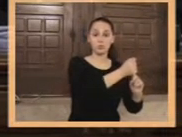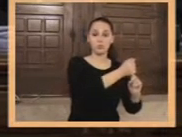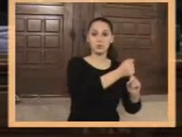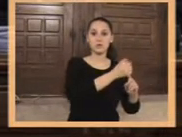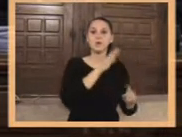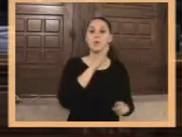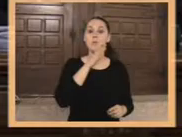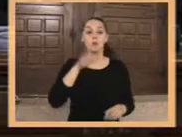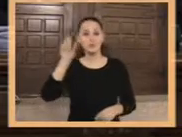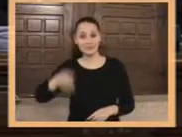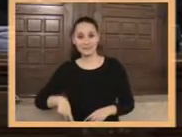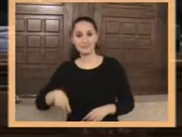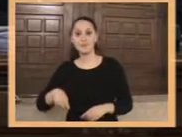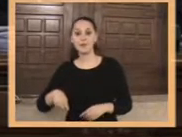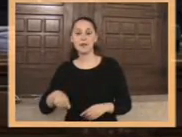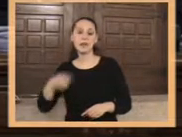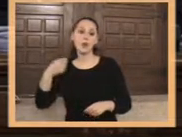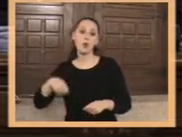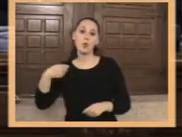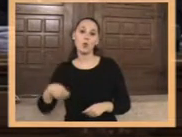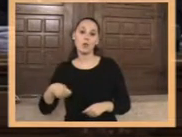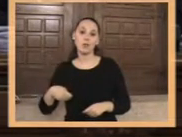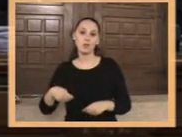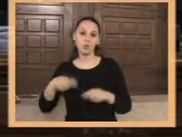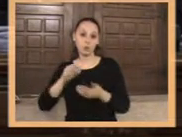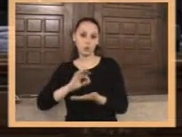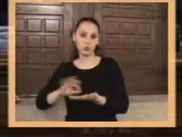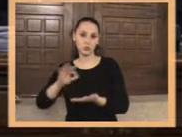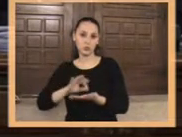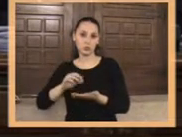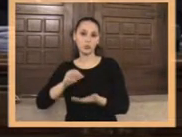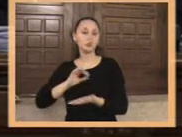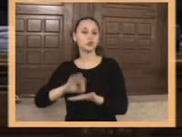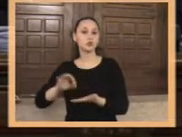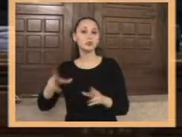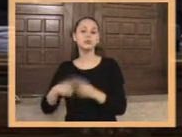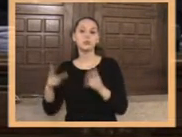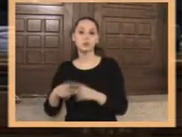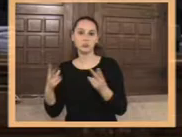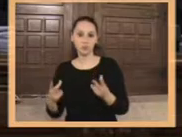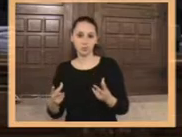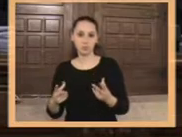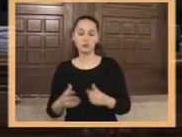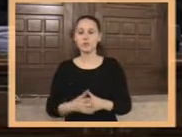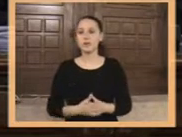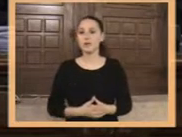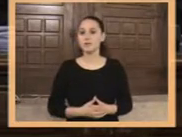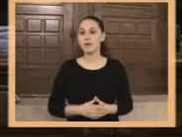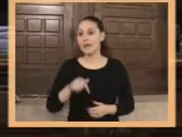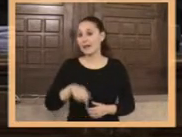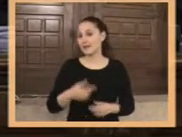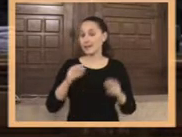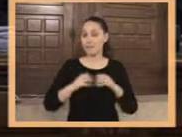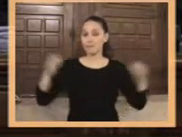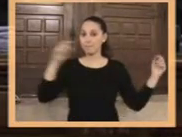el Juzgado de lo Social, pero tuvimos que adscribirlo a un servicio municipal. Y aquí el Pleno Municipal pues